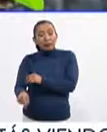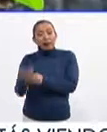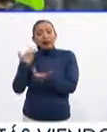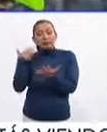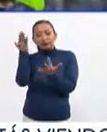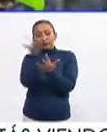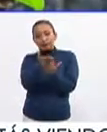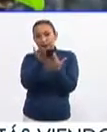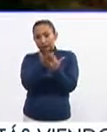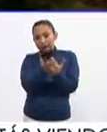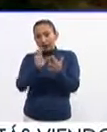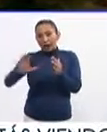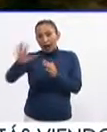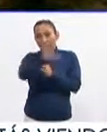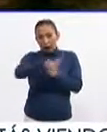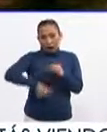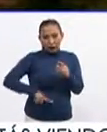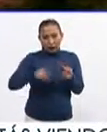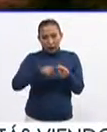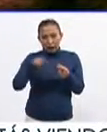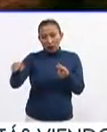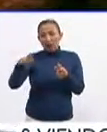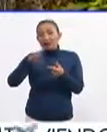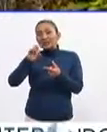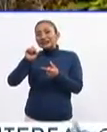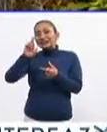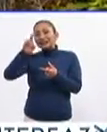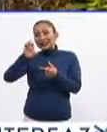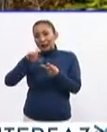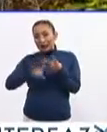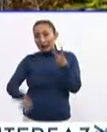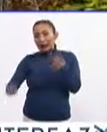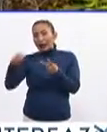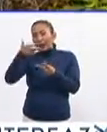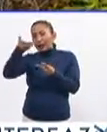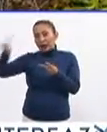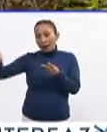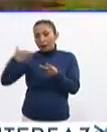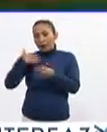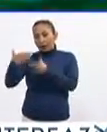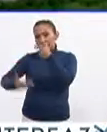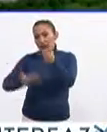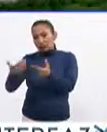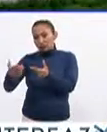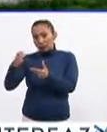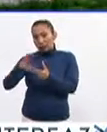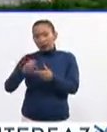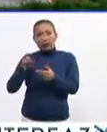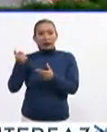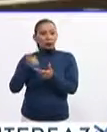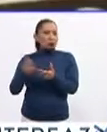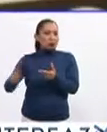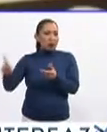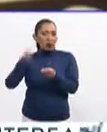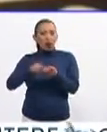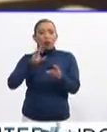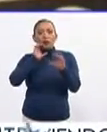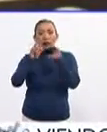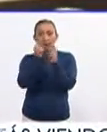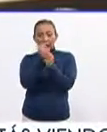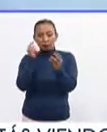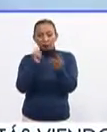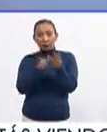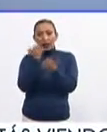se divide en los sectores de gobernación, relaciones exteriores, agricultura y desarrollo rural, comunicaciones y